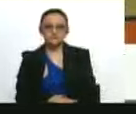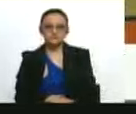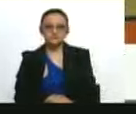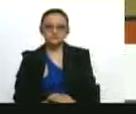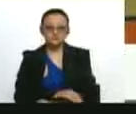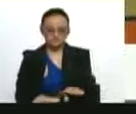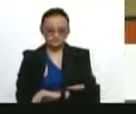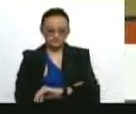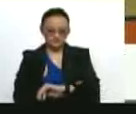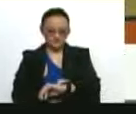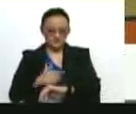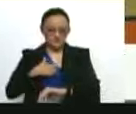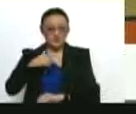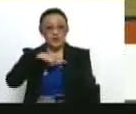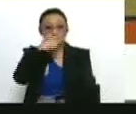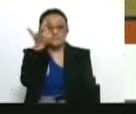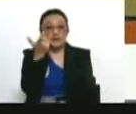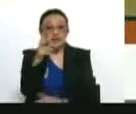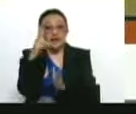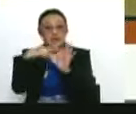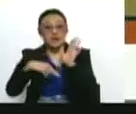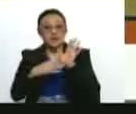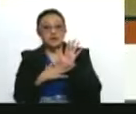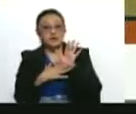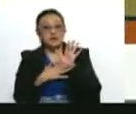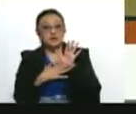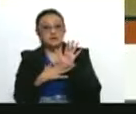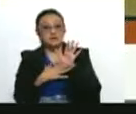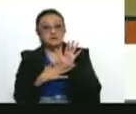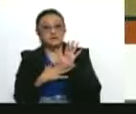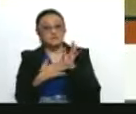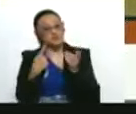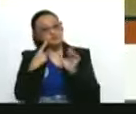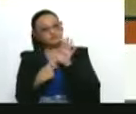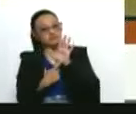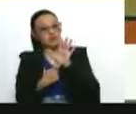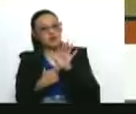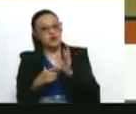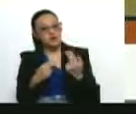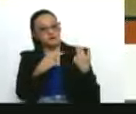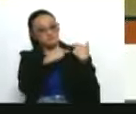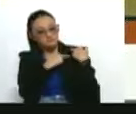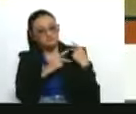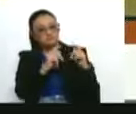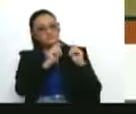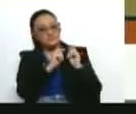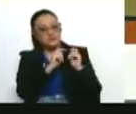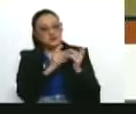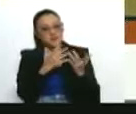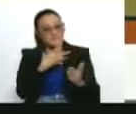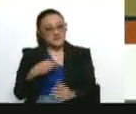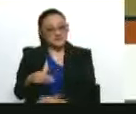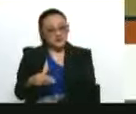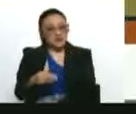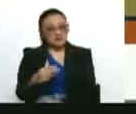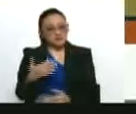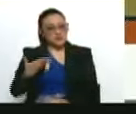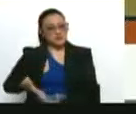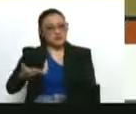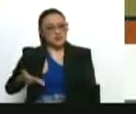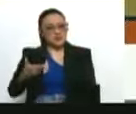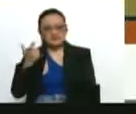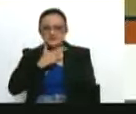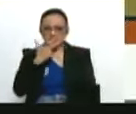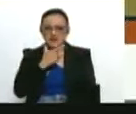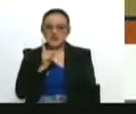A mí me da pena leer esto, ¿no? Pero quiero ponernos en contexto porque la tarea que nos encomendó el presidente es sumamente seria y